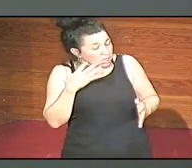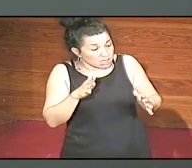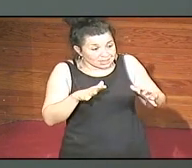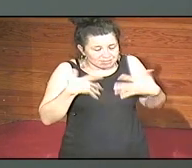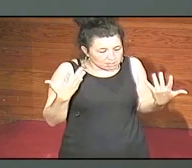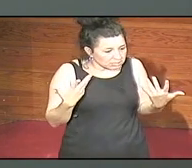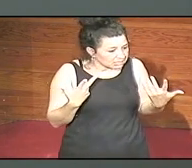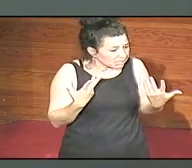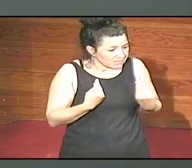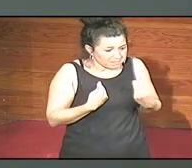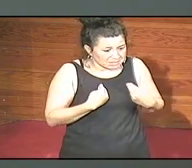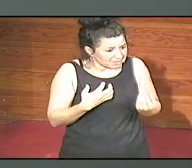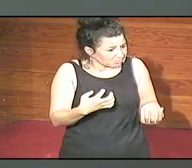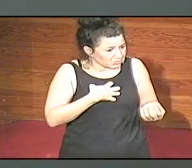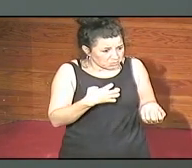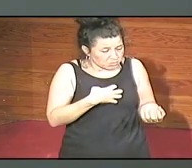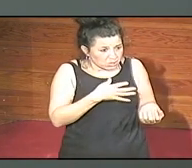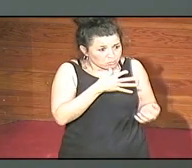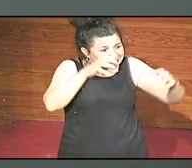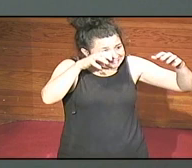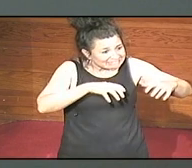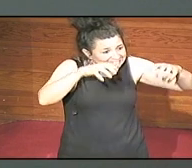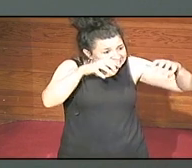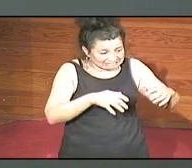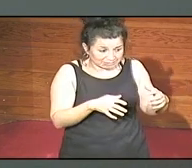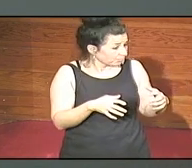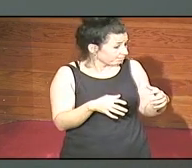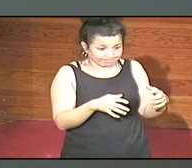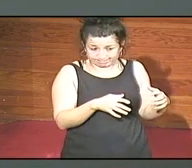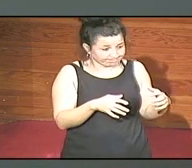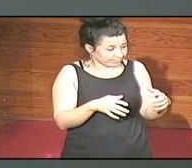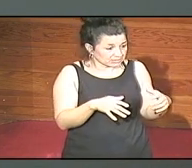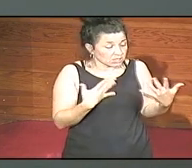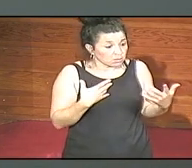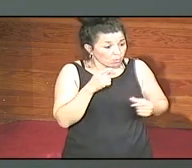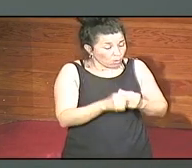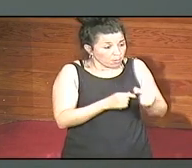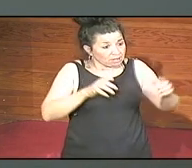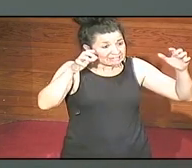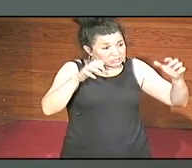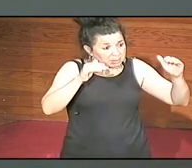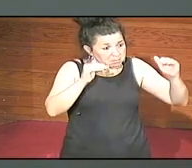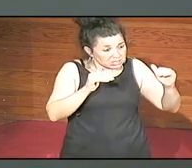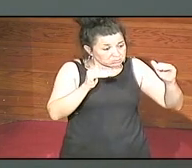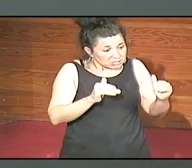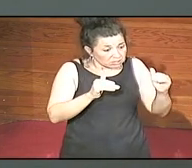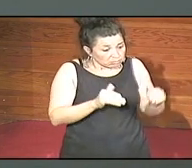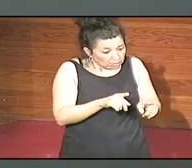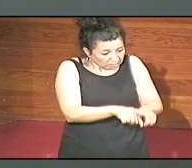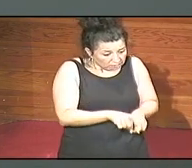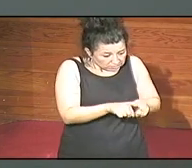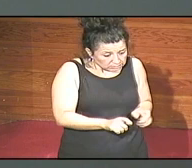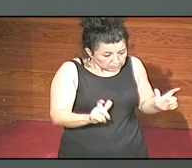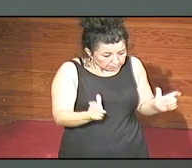poder vivir dignamente porque no llovía como cada vez las lluvias serán más escasas la cosecha más escasa no les da para vivir